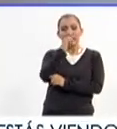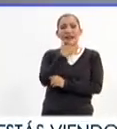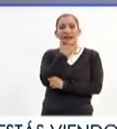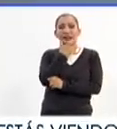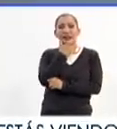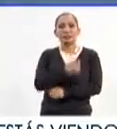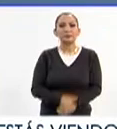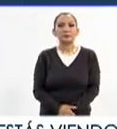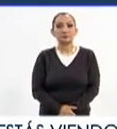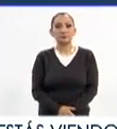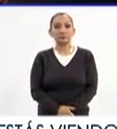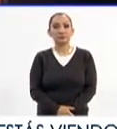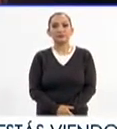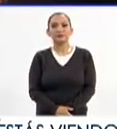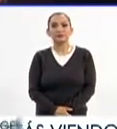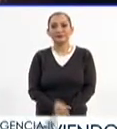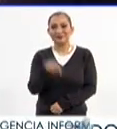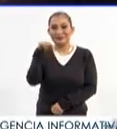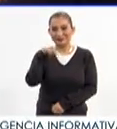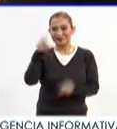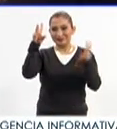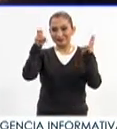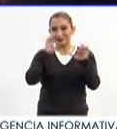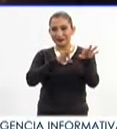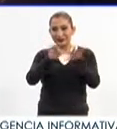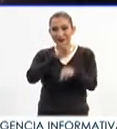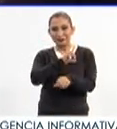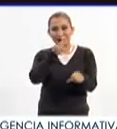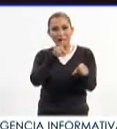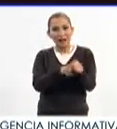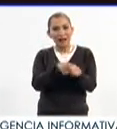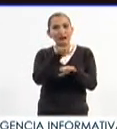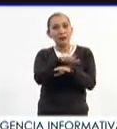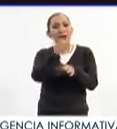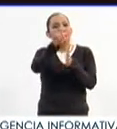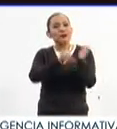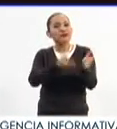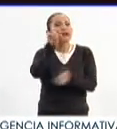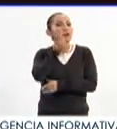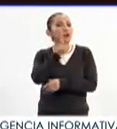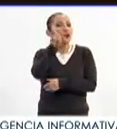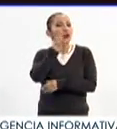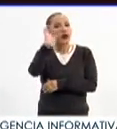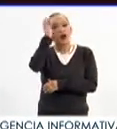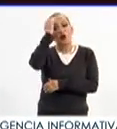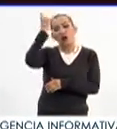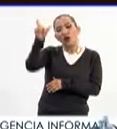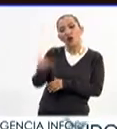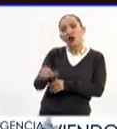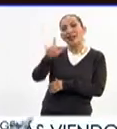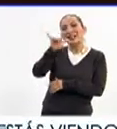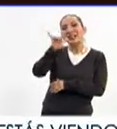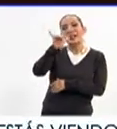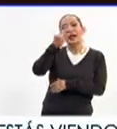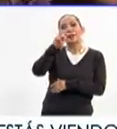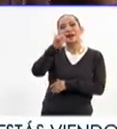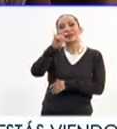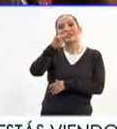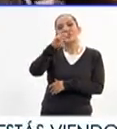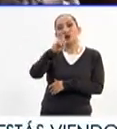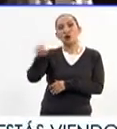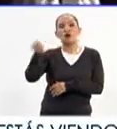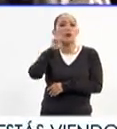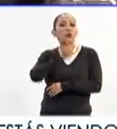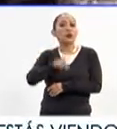inglés. En nuestra serie de trabajos especiales sobre el mes de la mujer, conoceremos a Lilia Patricio,